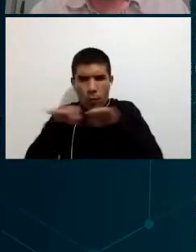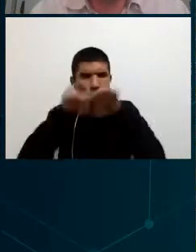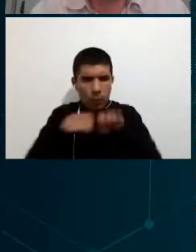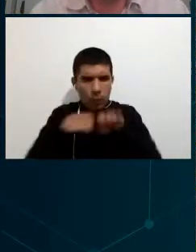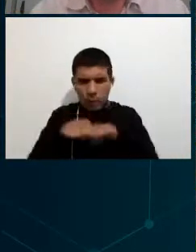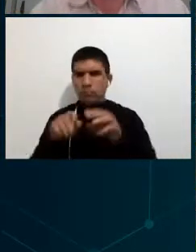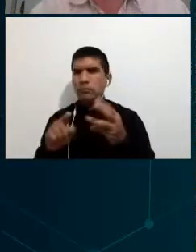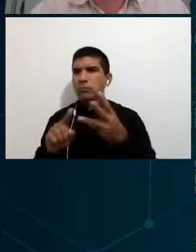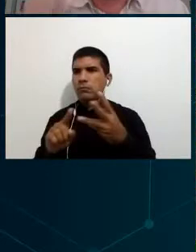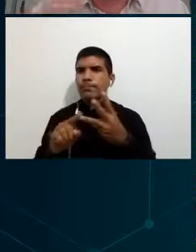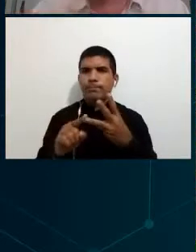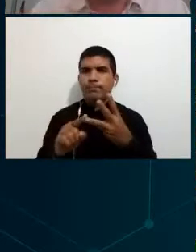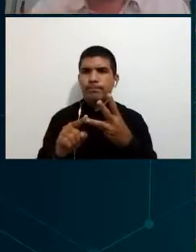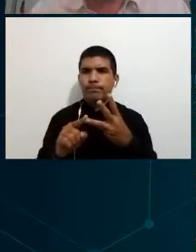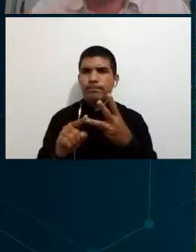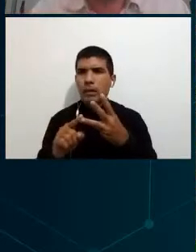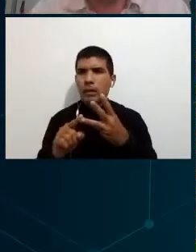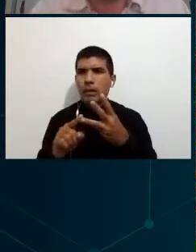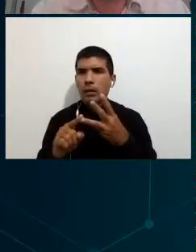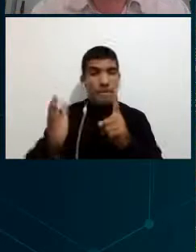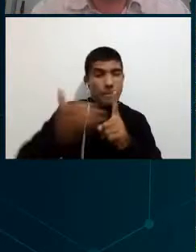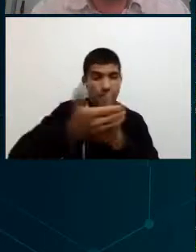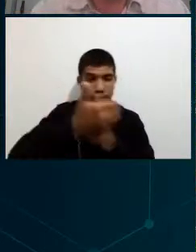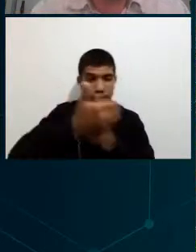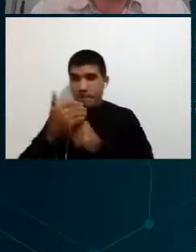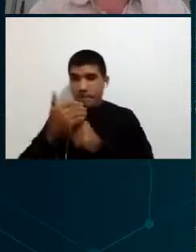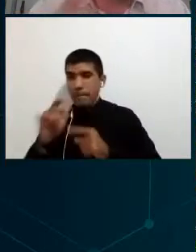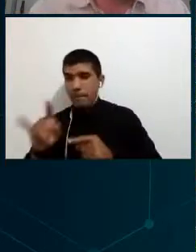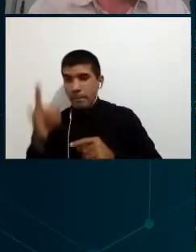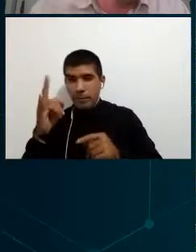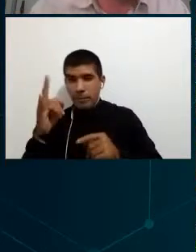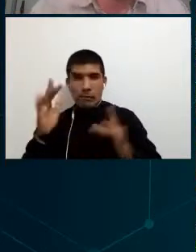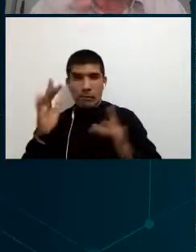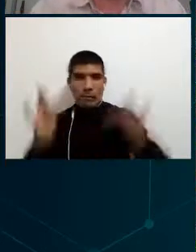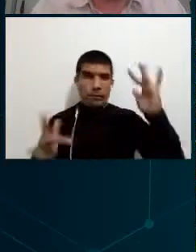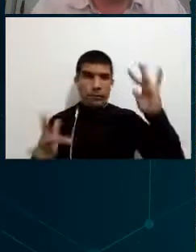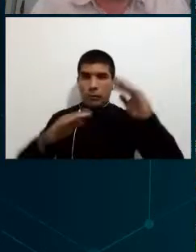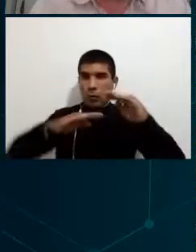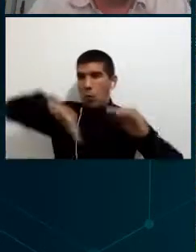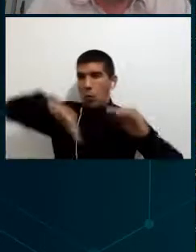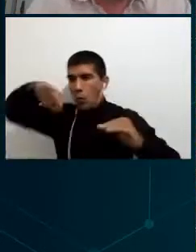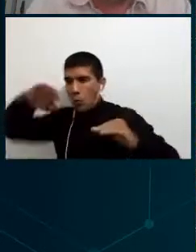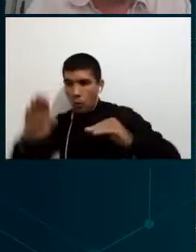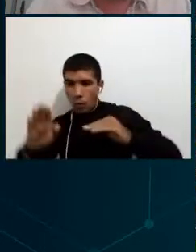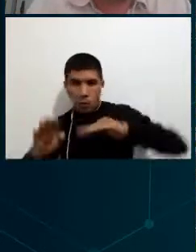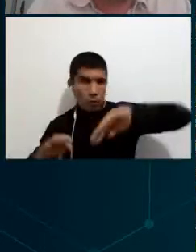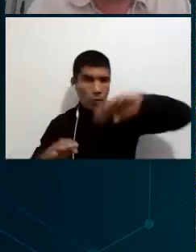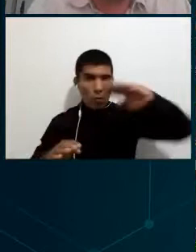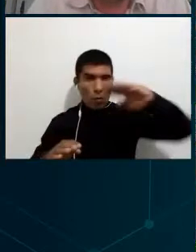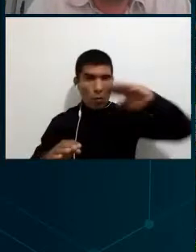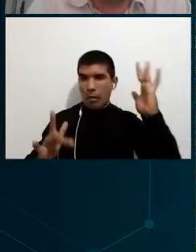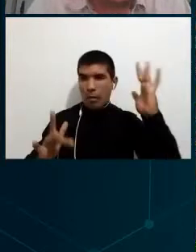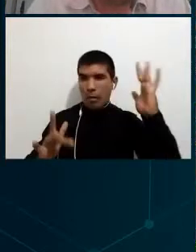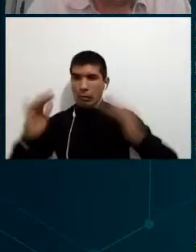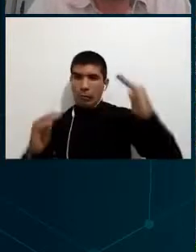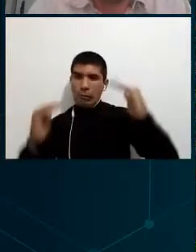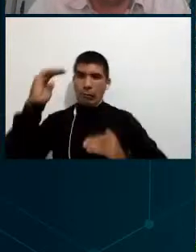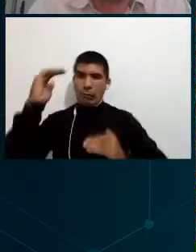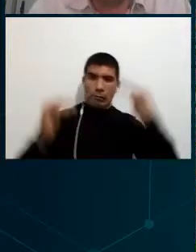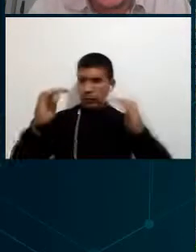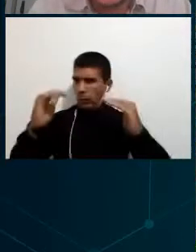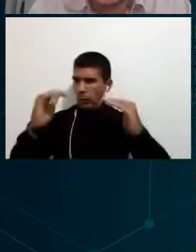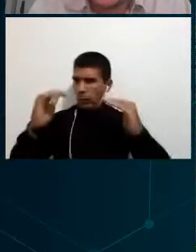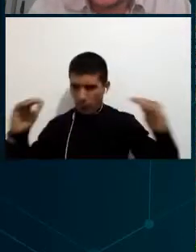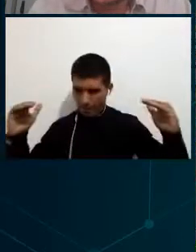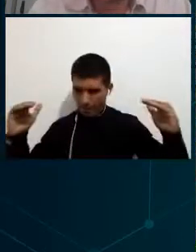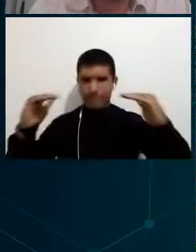la protección diferencial y que ante condiciones de fallas reales yo tenga una operación adecuada. O sea, que es decir, que el esquema opere y me